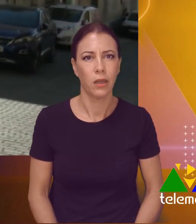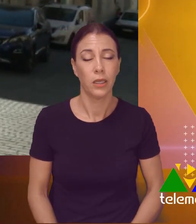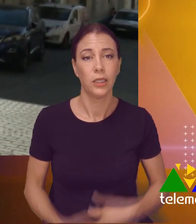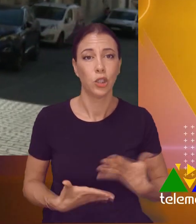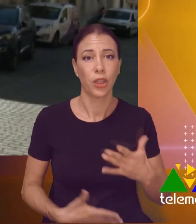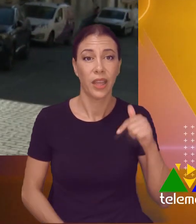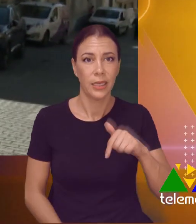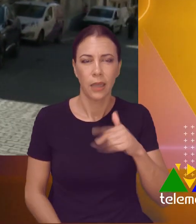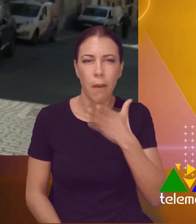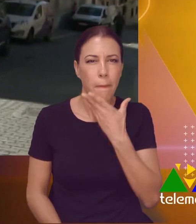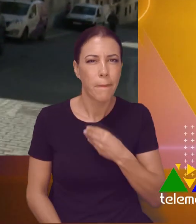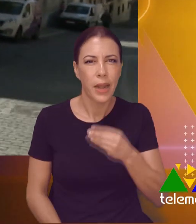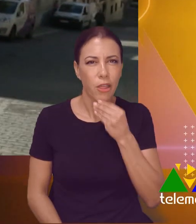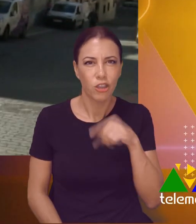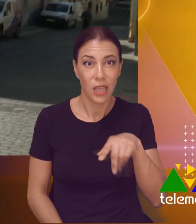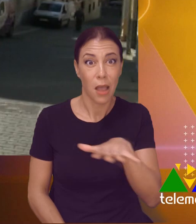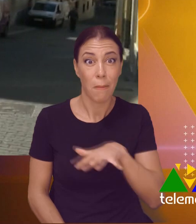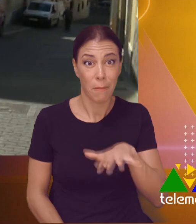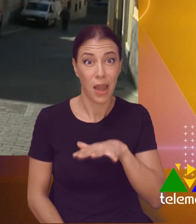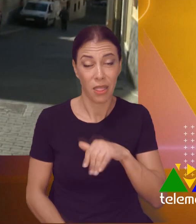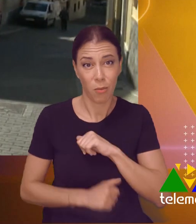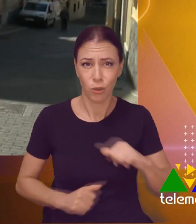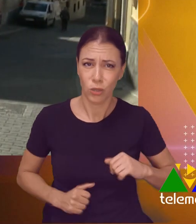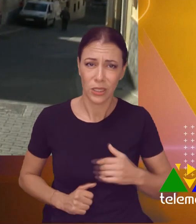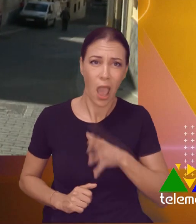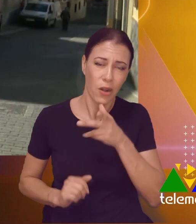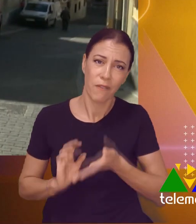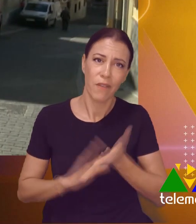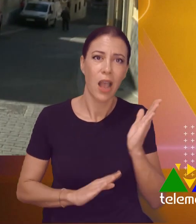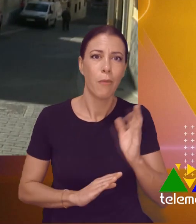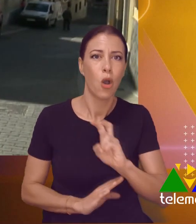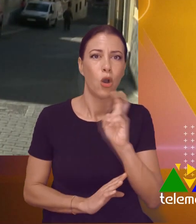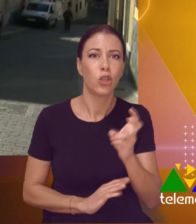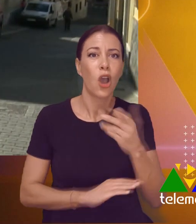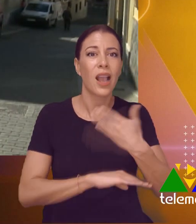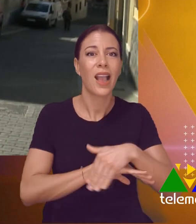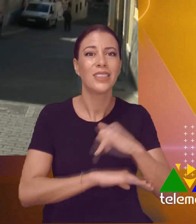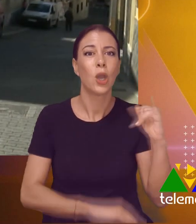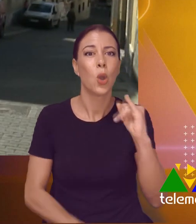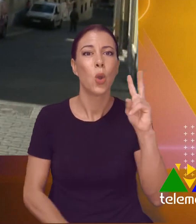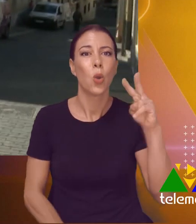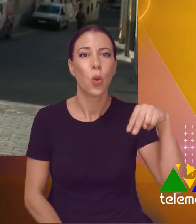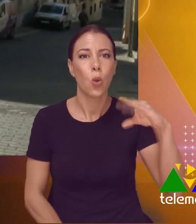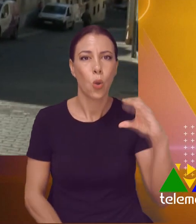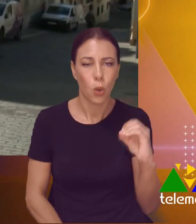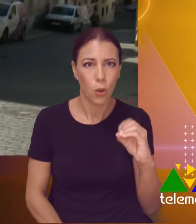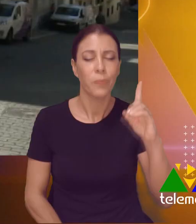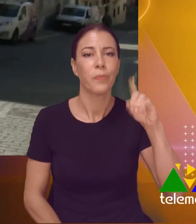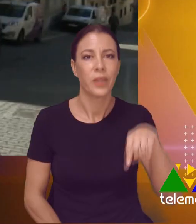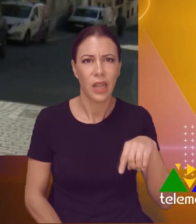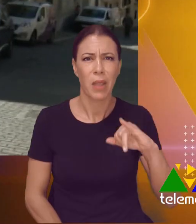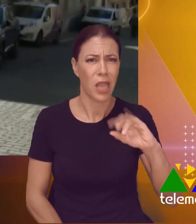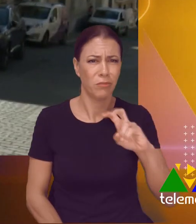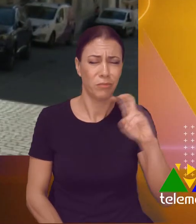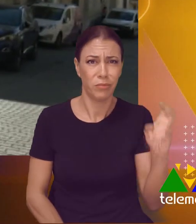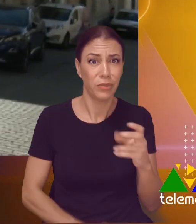Dejamos esta preciosa placeta de Portuguesa y nos metemos por calle Junco y vemos también aquí unas cuantas